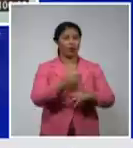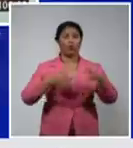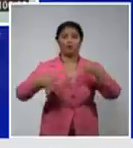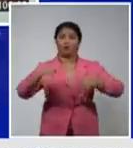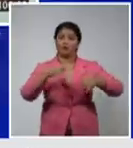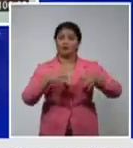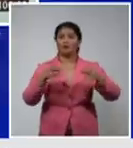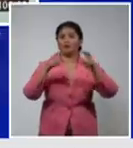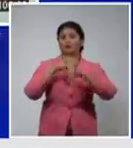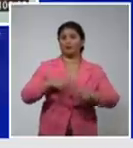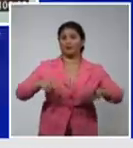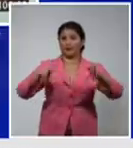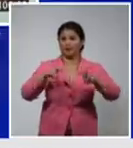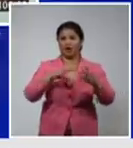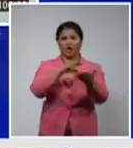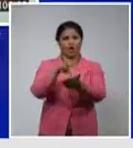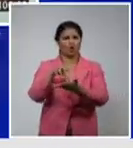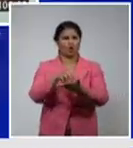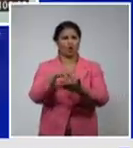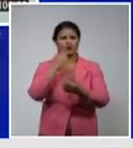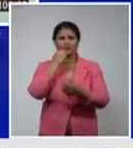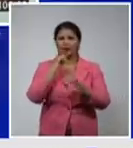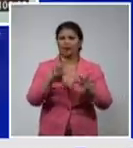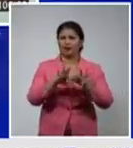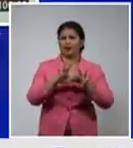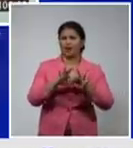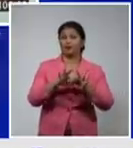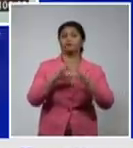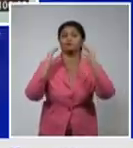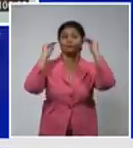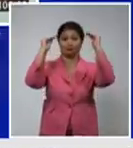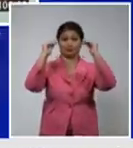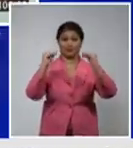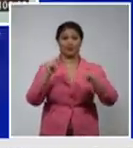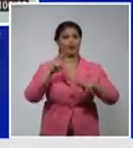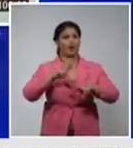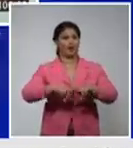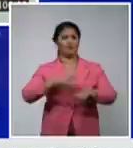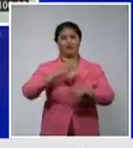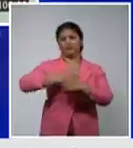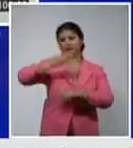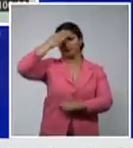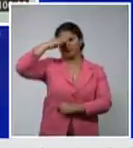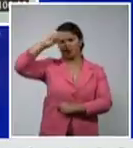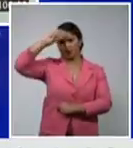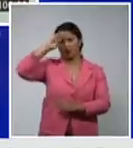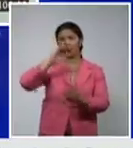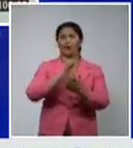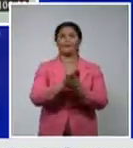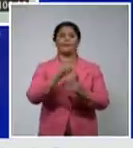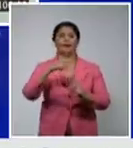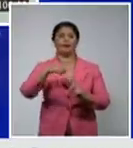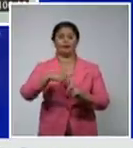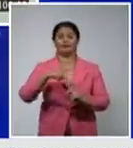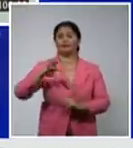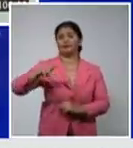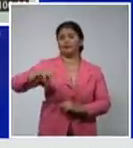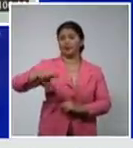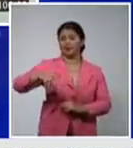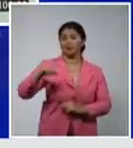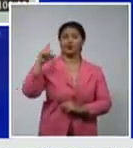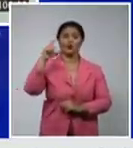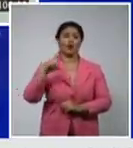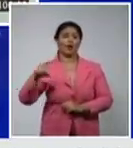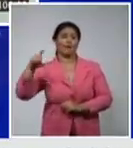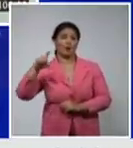porciento más alto de La Habana, de Santiago de Cuba, de Matanzas, de Pinar del Río, de Camagüey, de